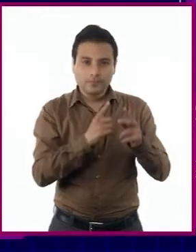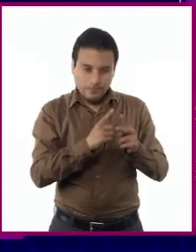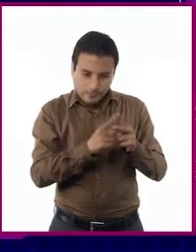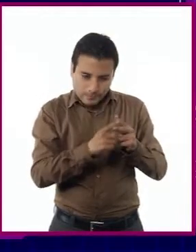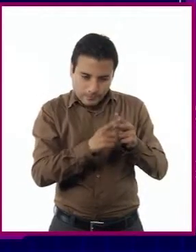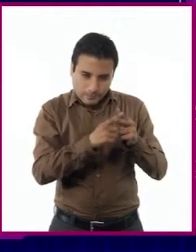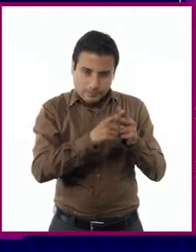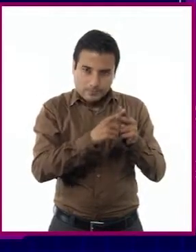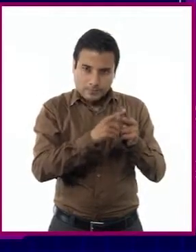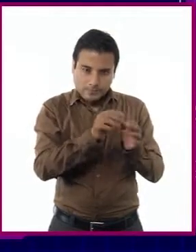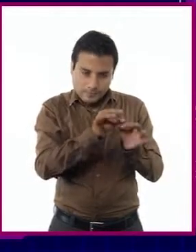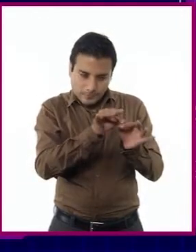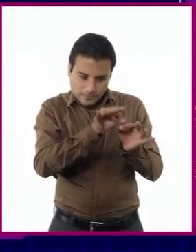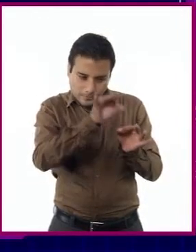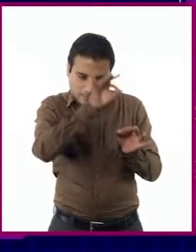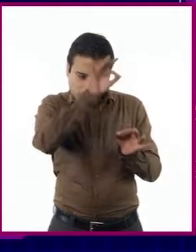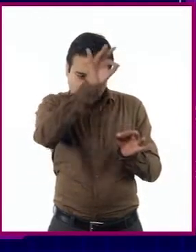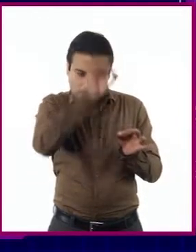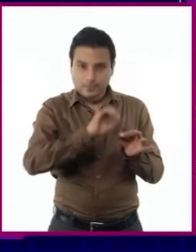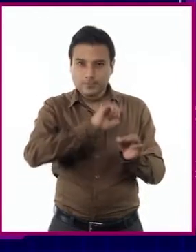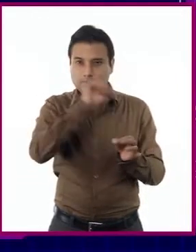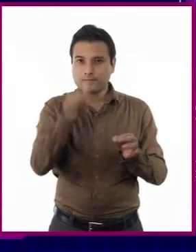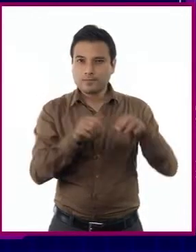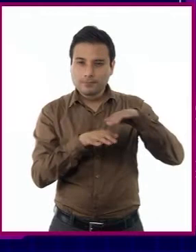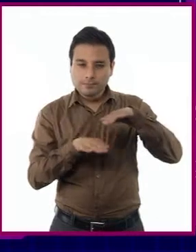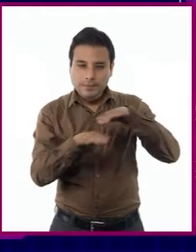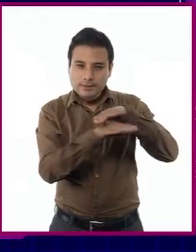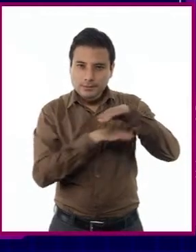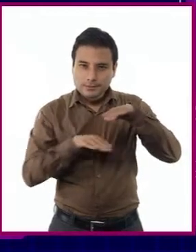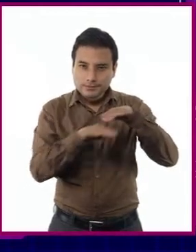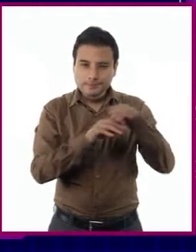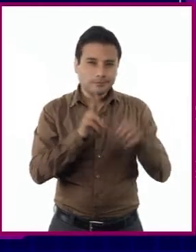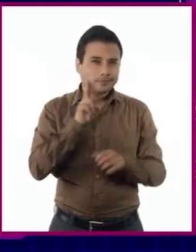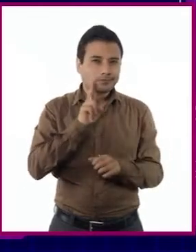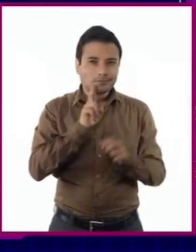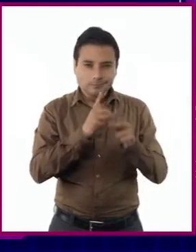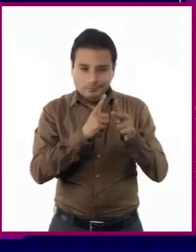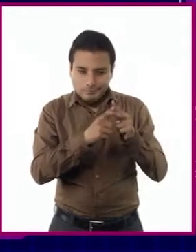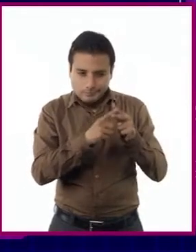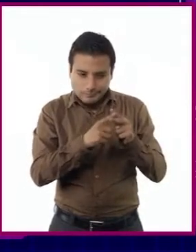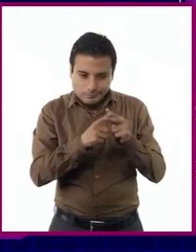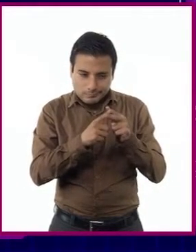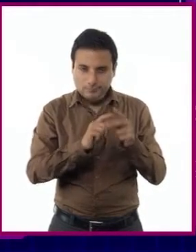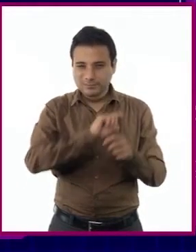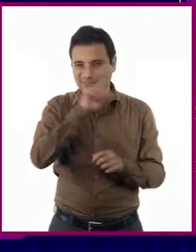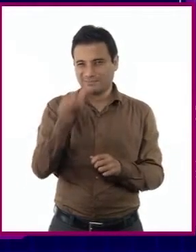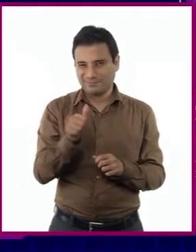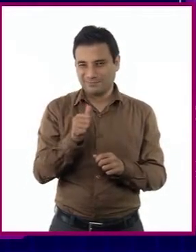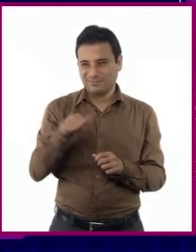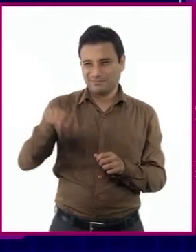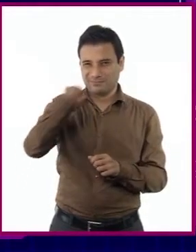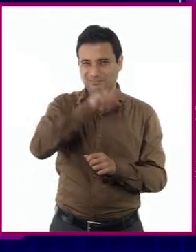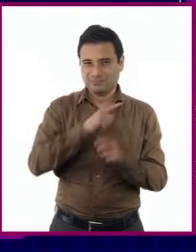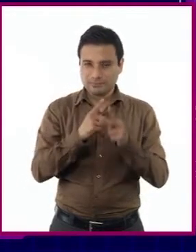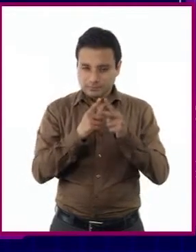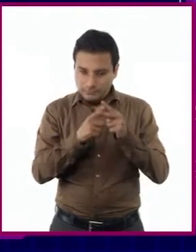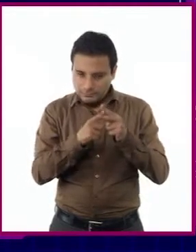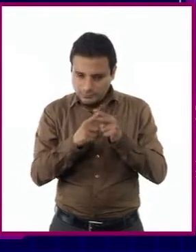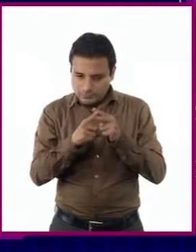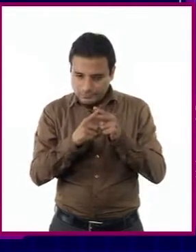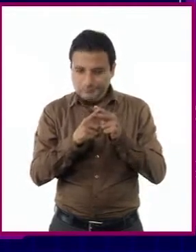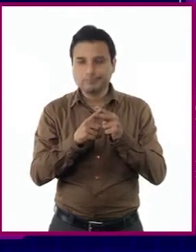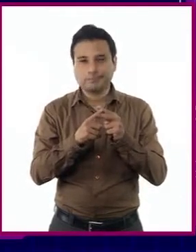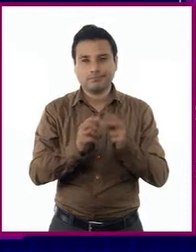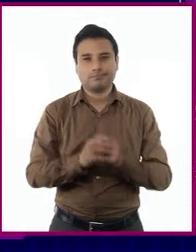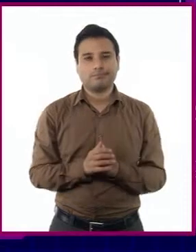calculó el área de la base de cada tubo después de algunos cálculos concluyó que el tubo